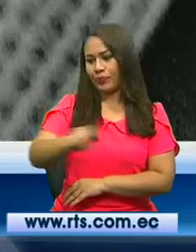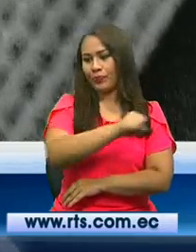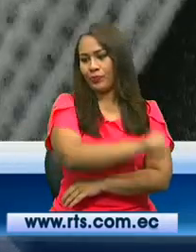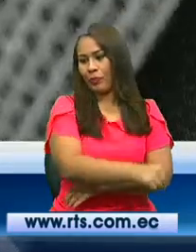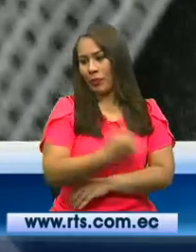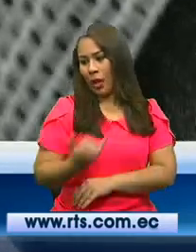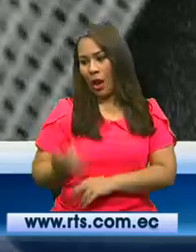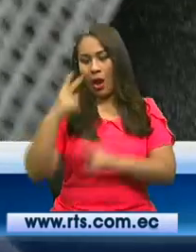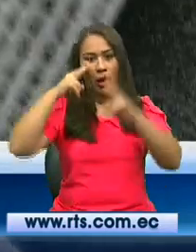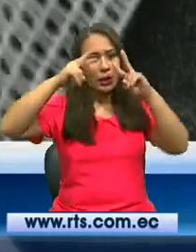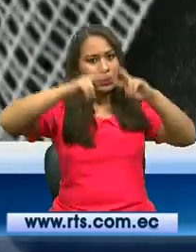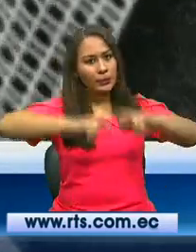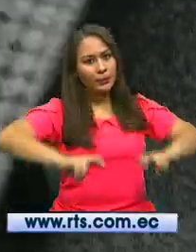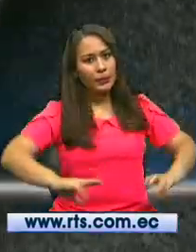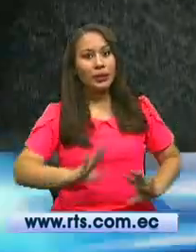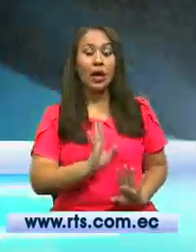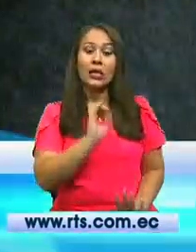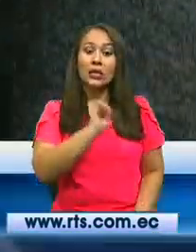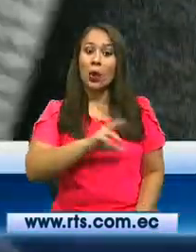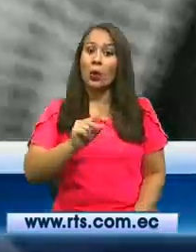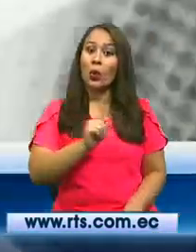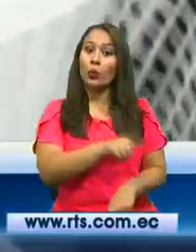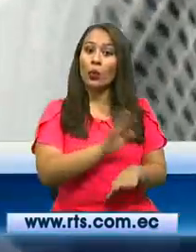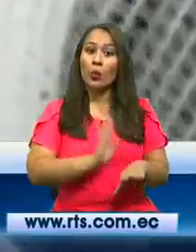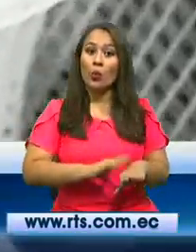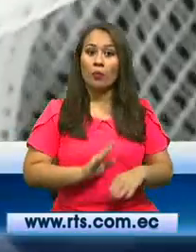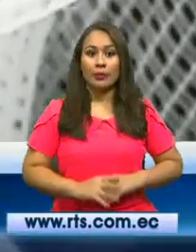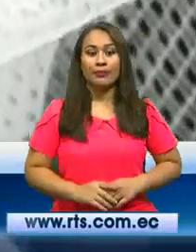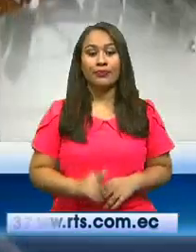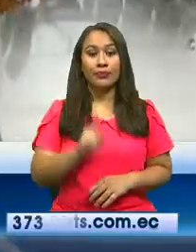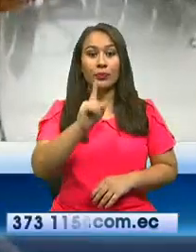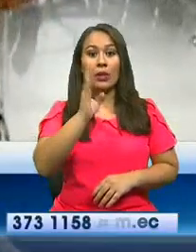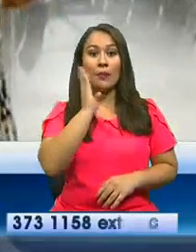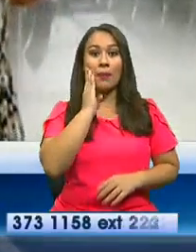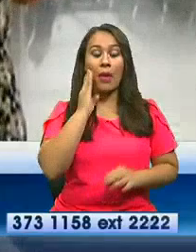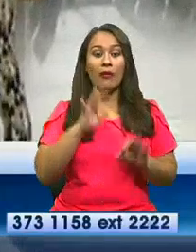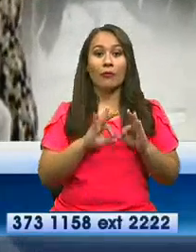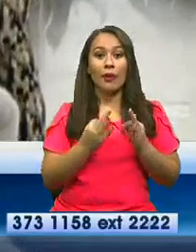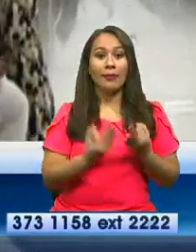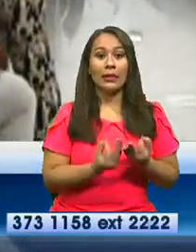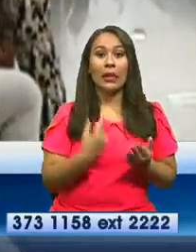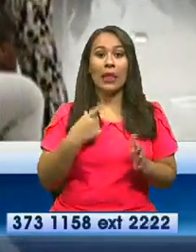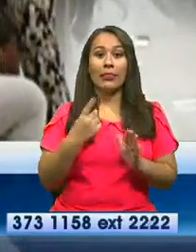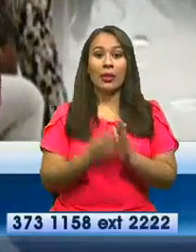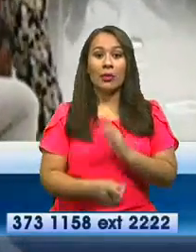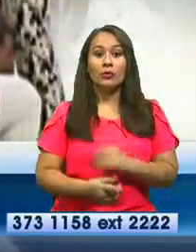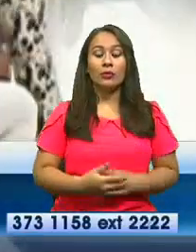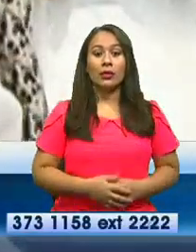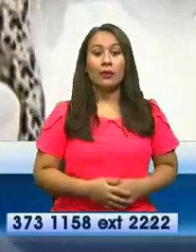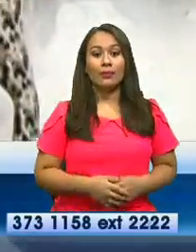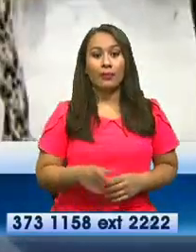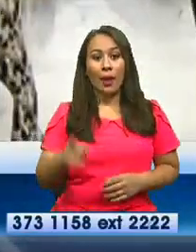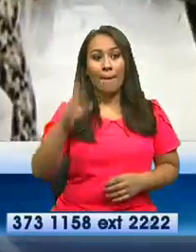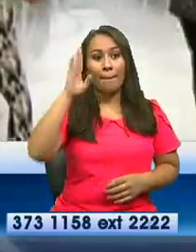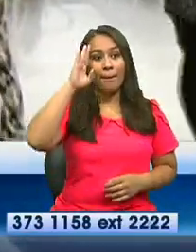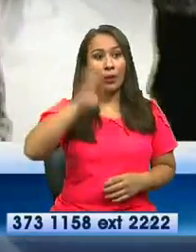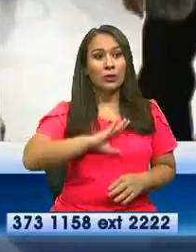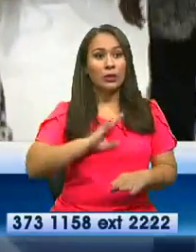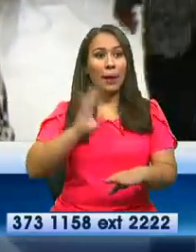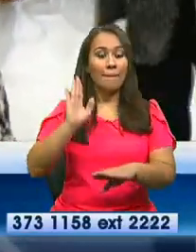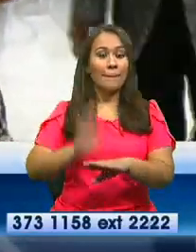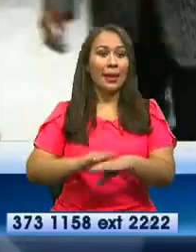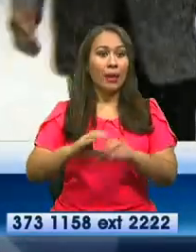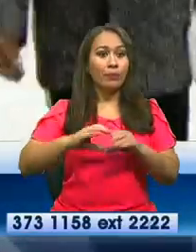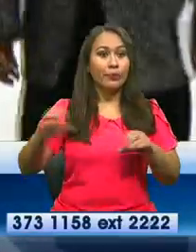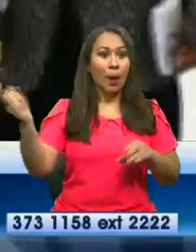de las respectivas investigaciones. La madre de familia llega con la niña indicando de que un policía le ha dado con telete en la